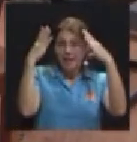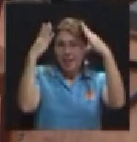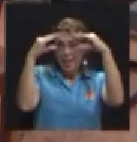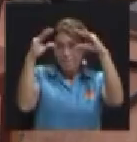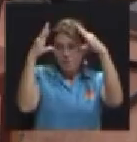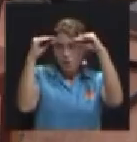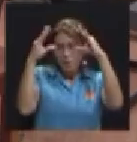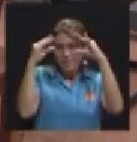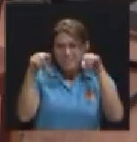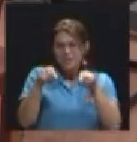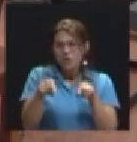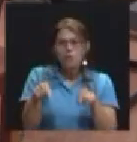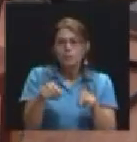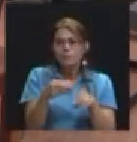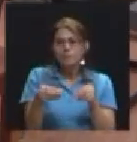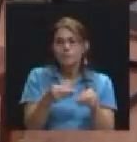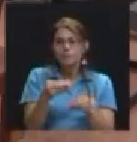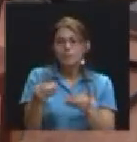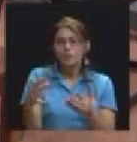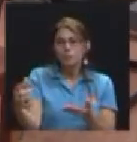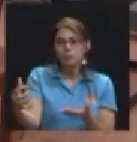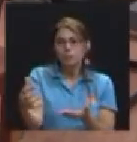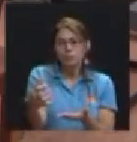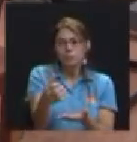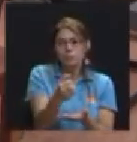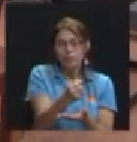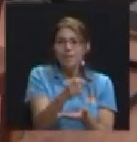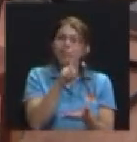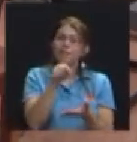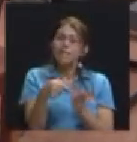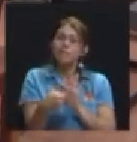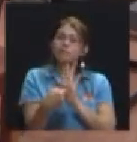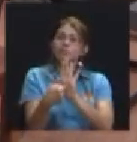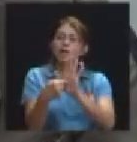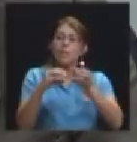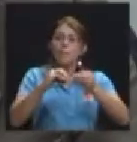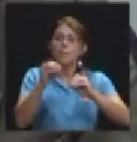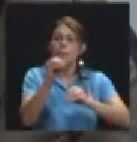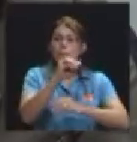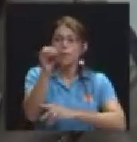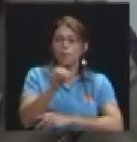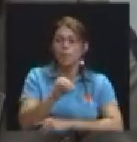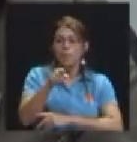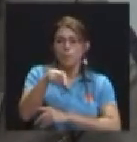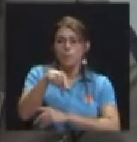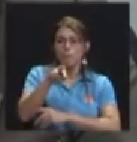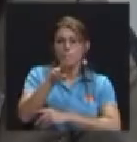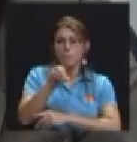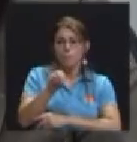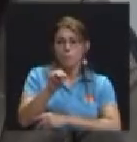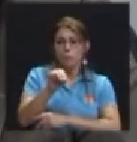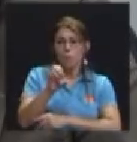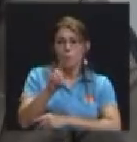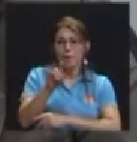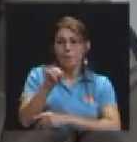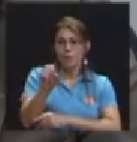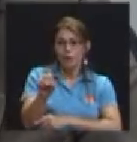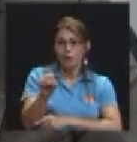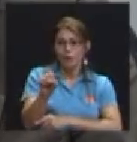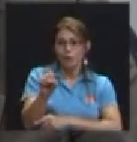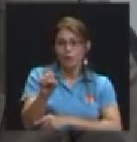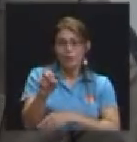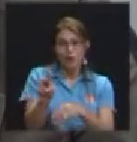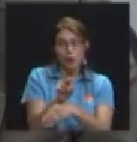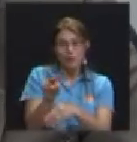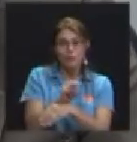que debe sacar a la luz son promedios, ¿verdad? Son promedios de lo que se está consumiendo, de lo que